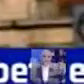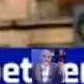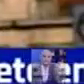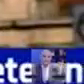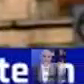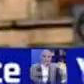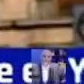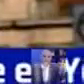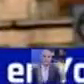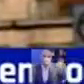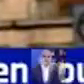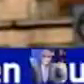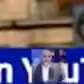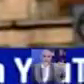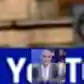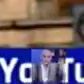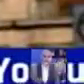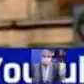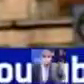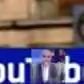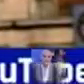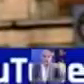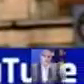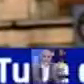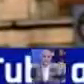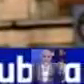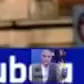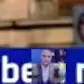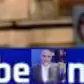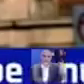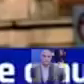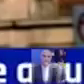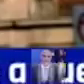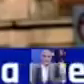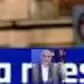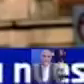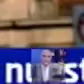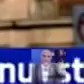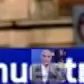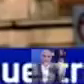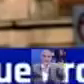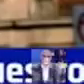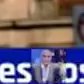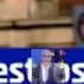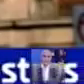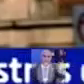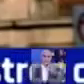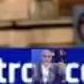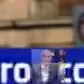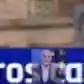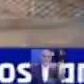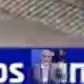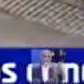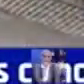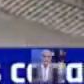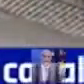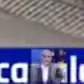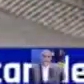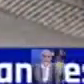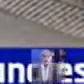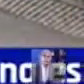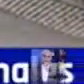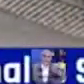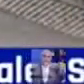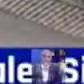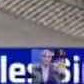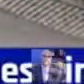fíjese nada más, 10 veces mayores que los conseguidos por Enrique Peña Nieto en todo su sexenio, revela un